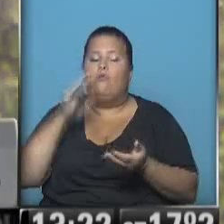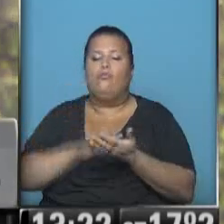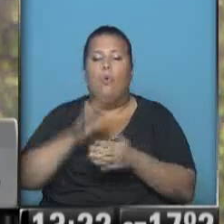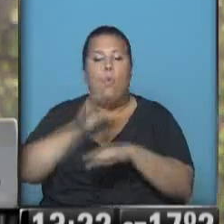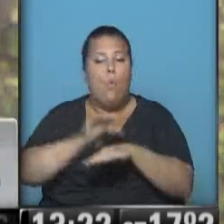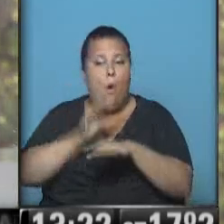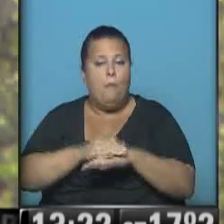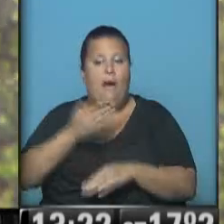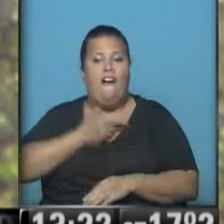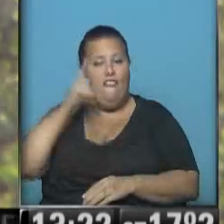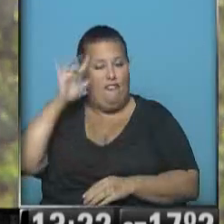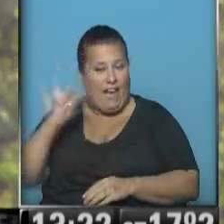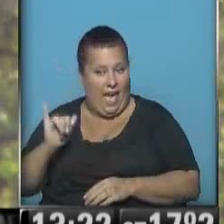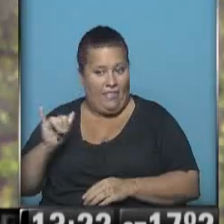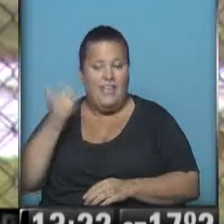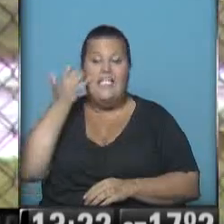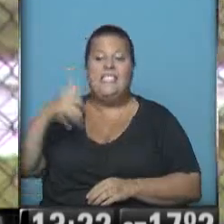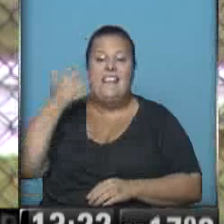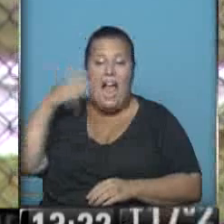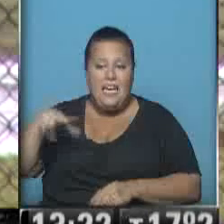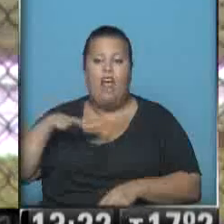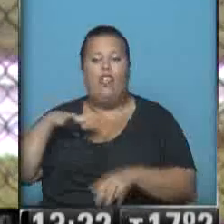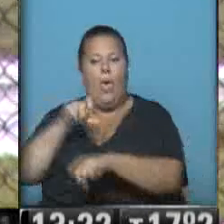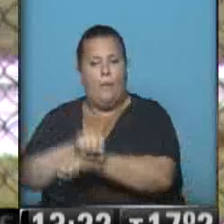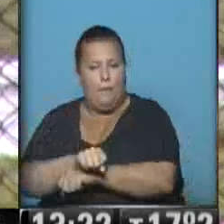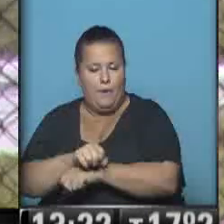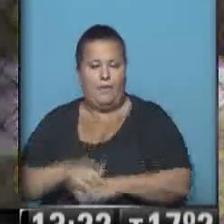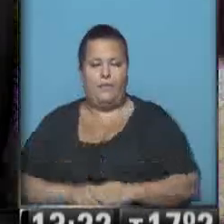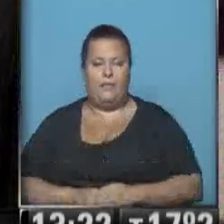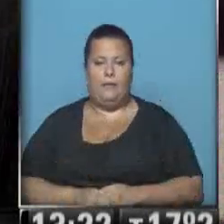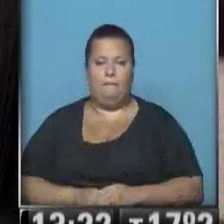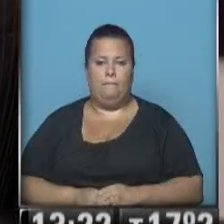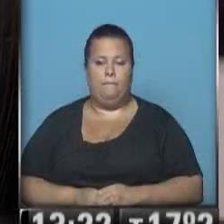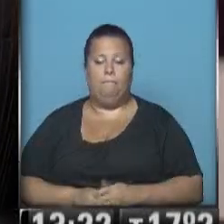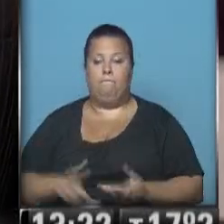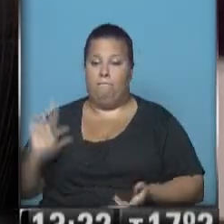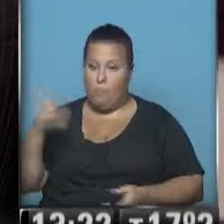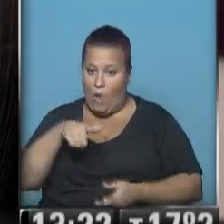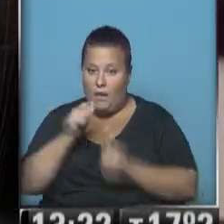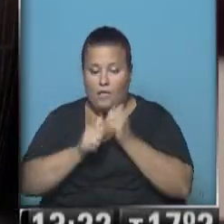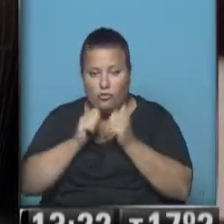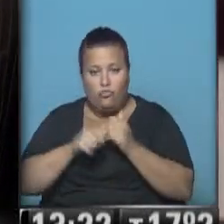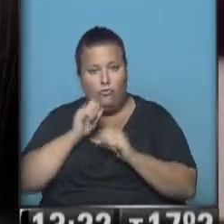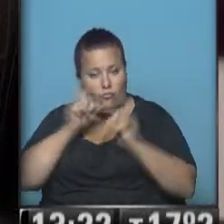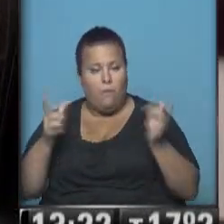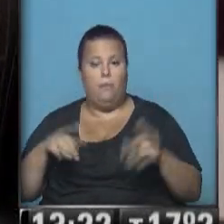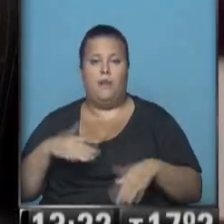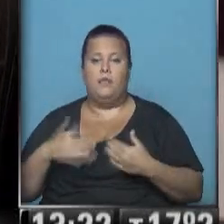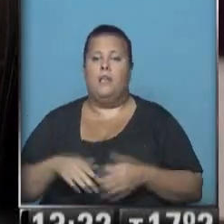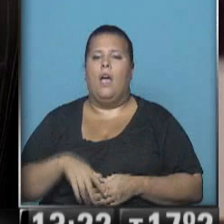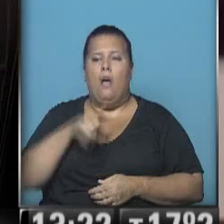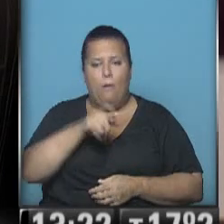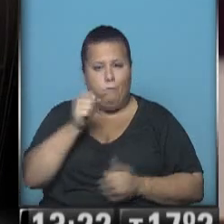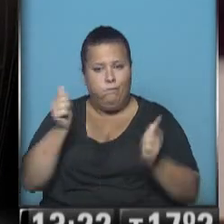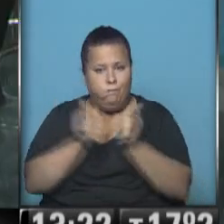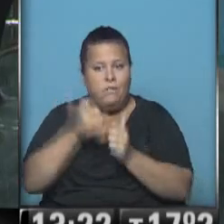imputado a Fernández Yanina permanece detenida increíble esta historia que nos trajiste Verónica Estuviste